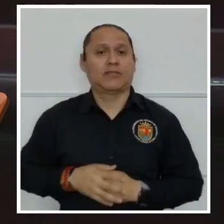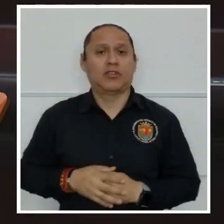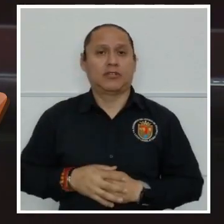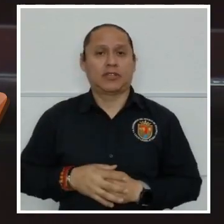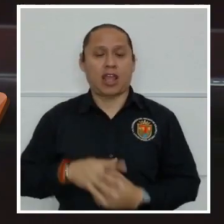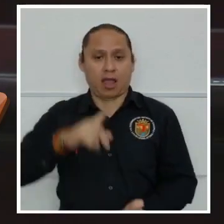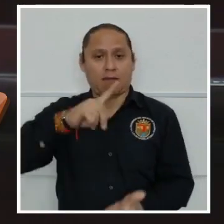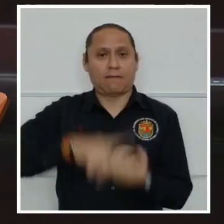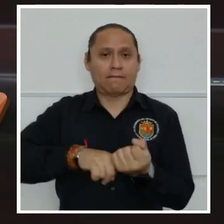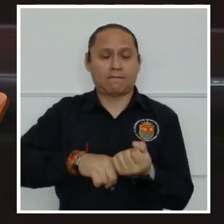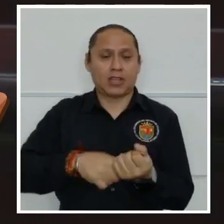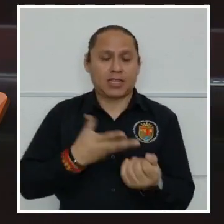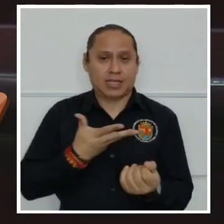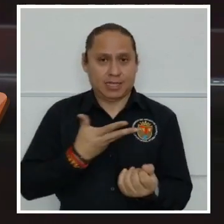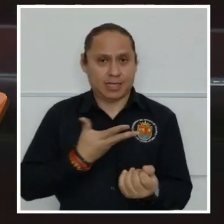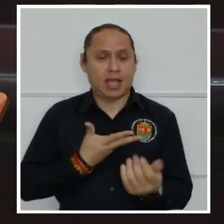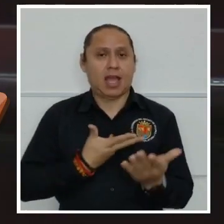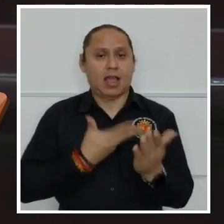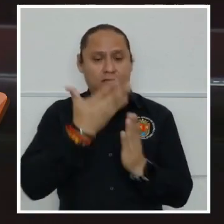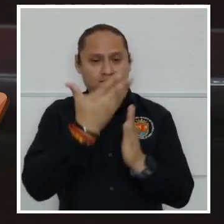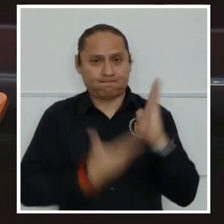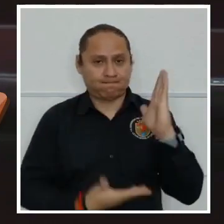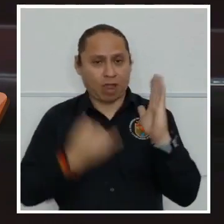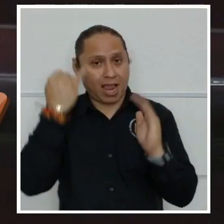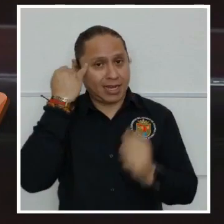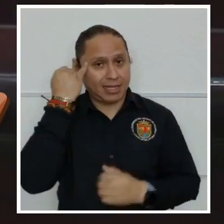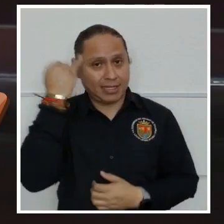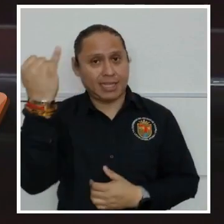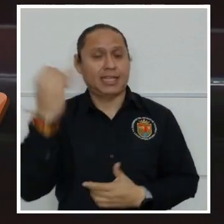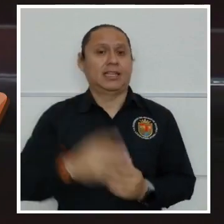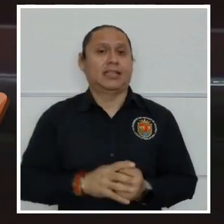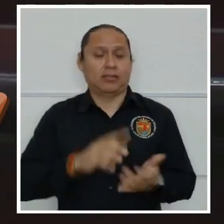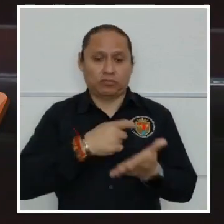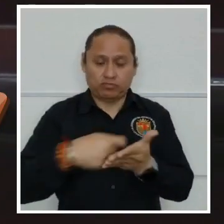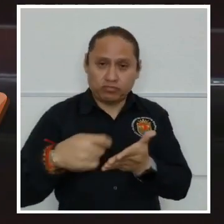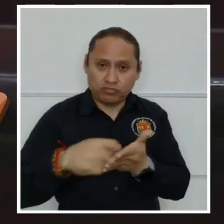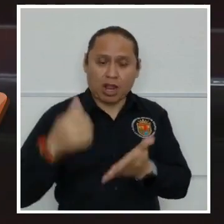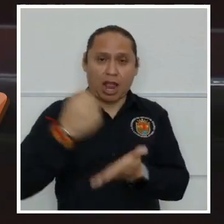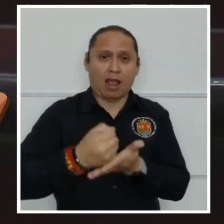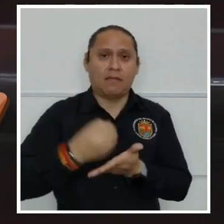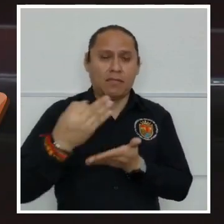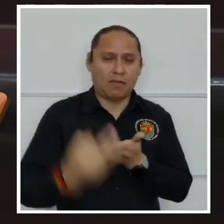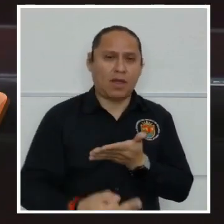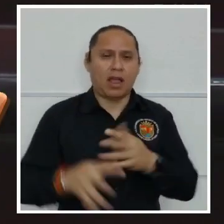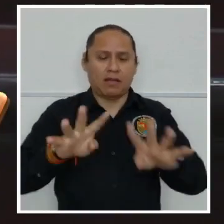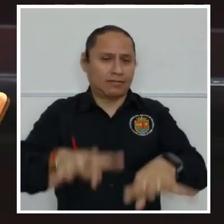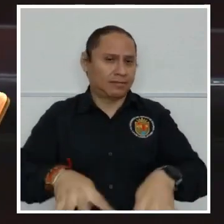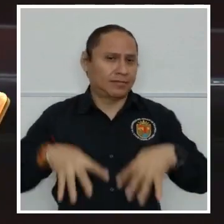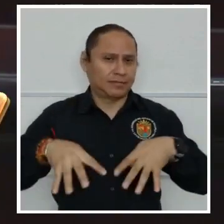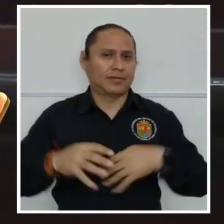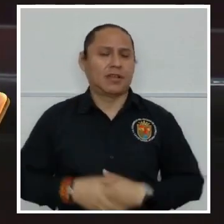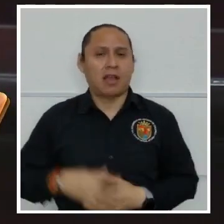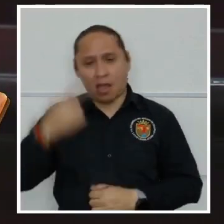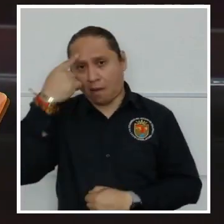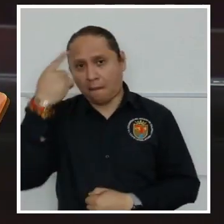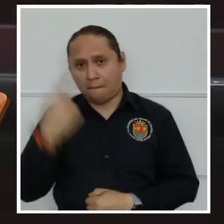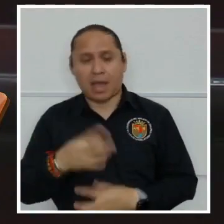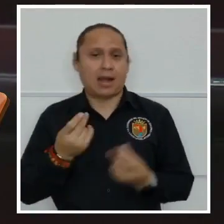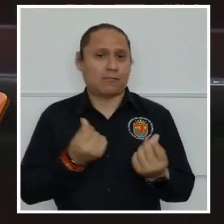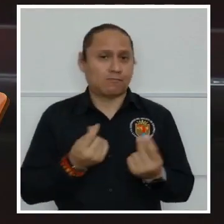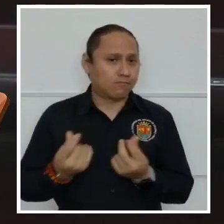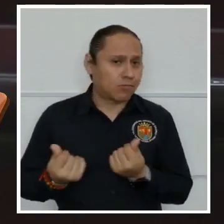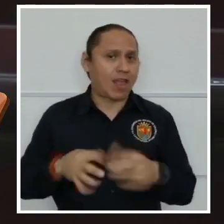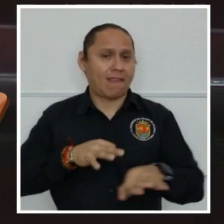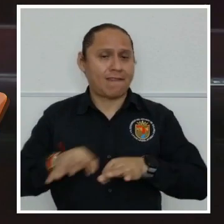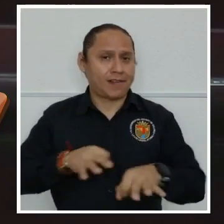el contenido de las propuestas, iniciativas o minutas que requieren de su aprobación en el Pleno a fin de agilizar